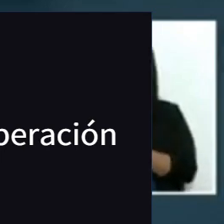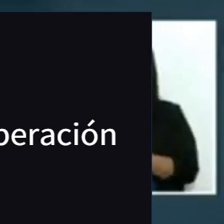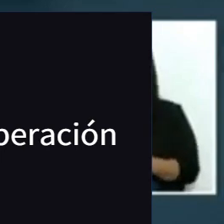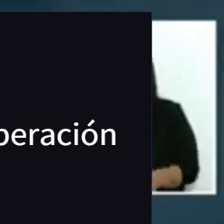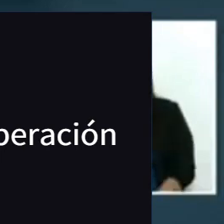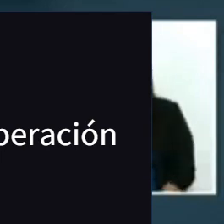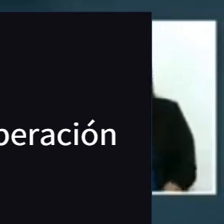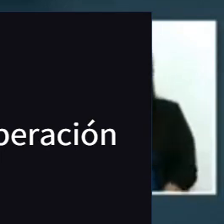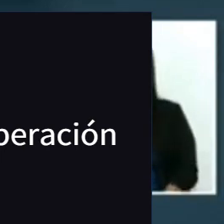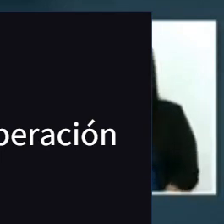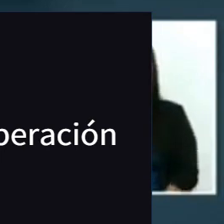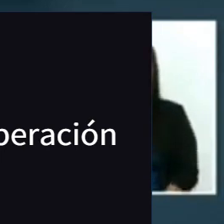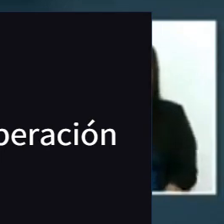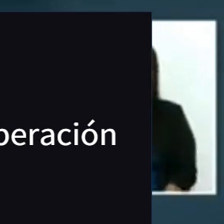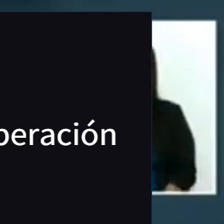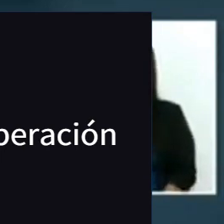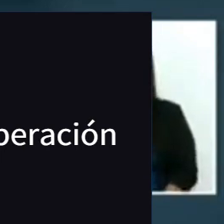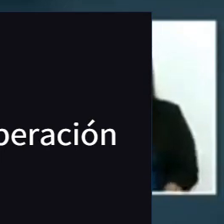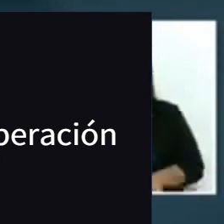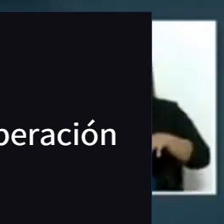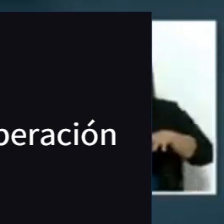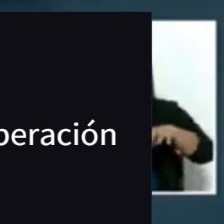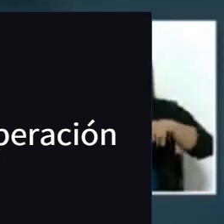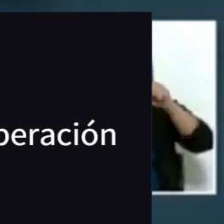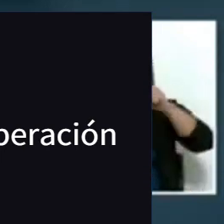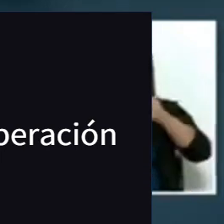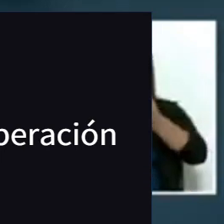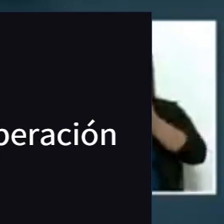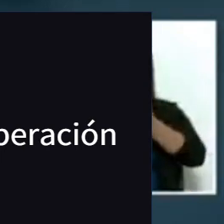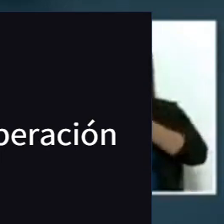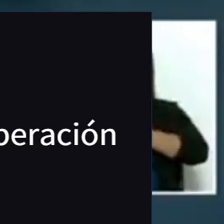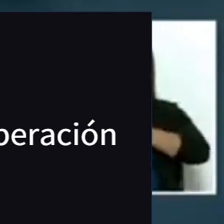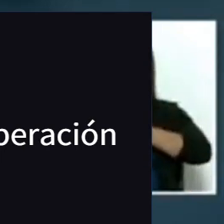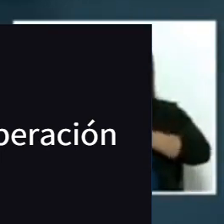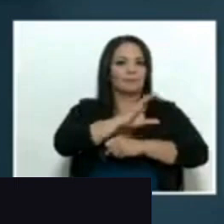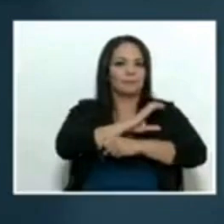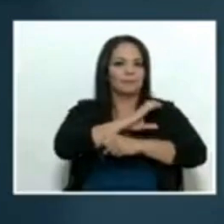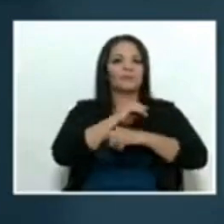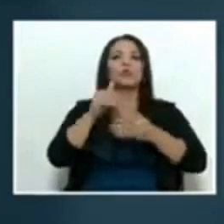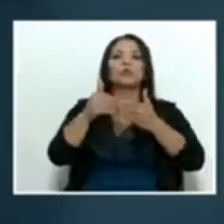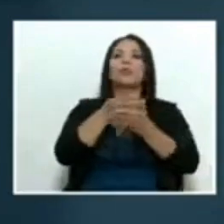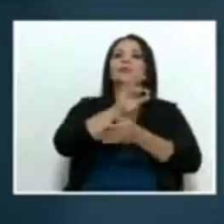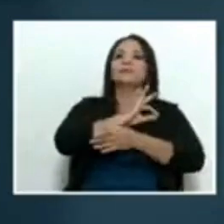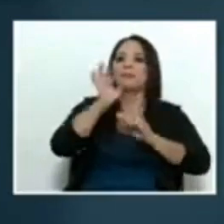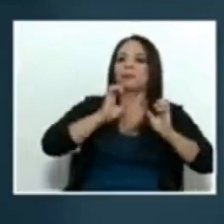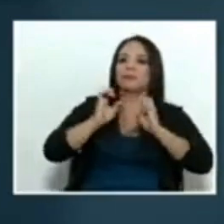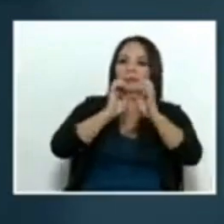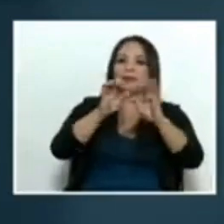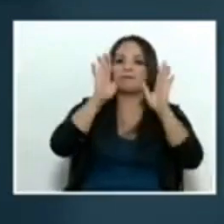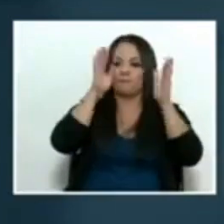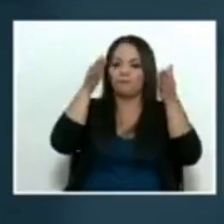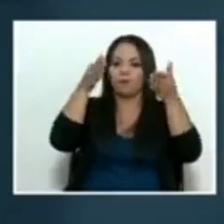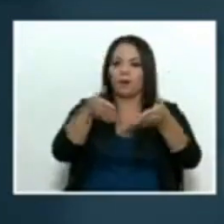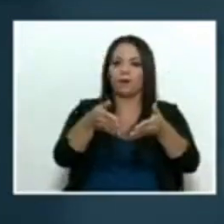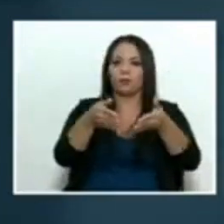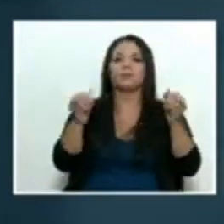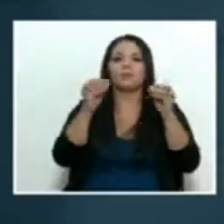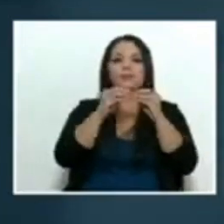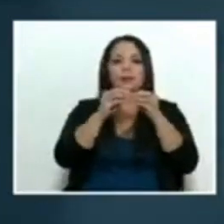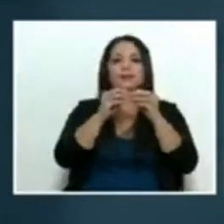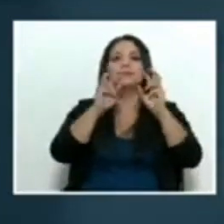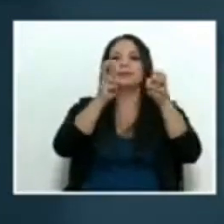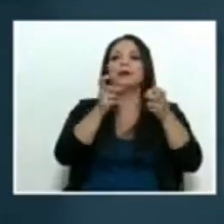viernes 12 retomamos las operaciones policiales bajo el nuevo espíritu estratégico de enfocarnos mucho en el